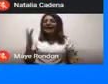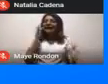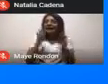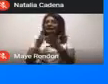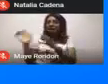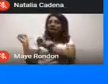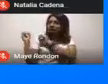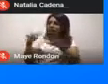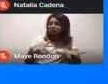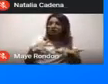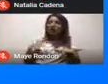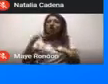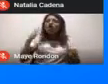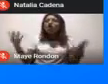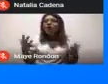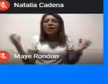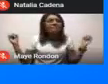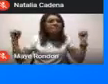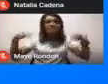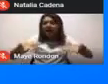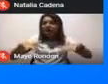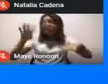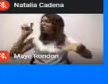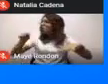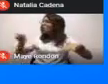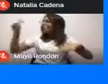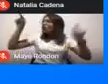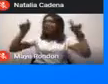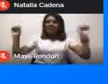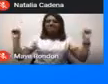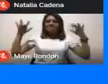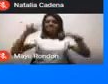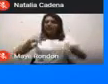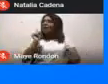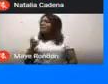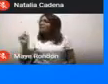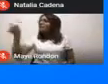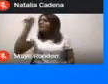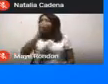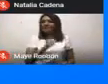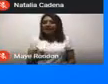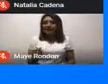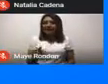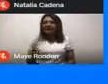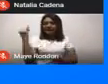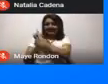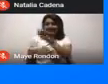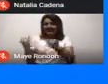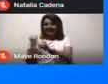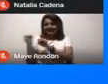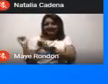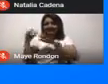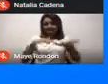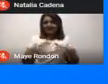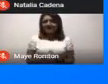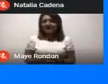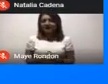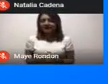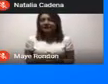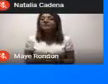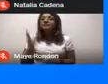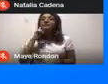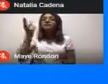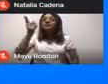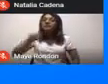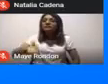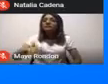proveniencia? ¿De dónde estamos recibiendo visitantes, no residentes, extranjeros? Y también se hizo un